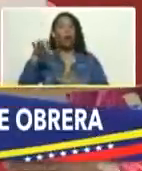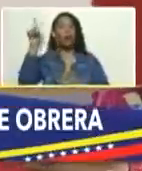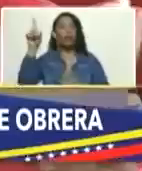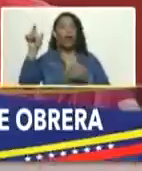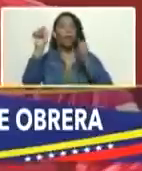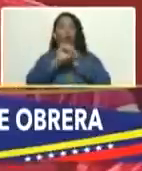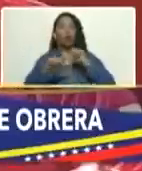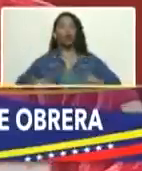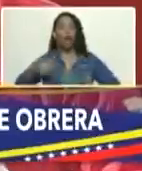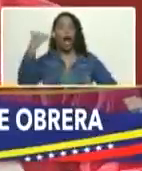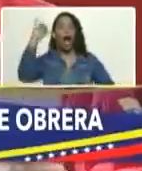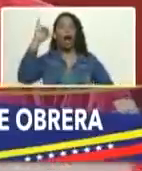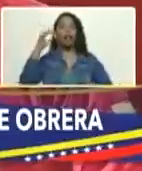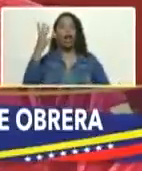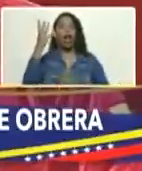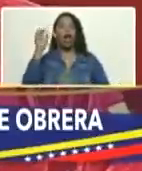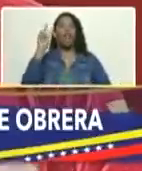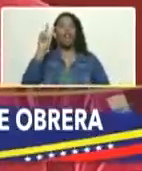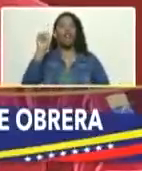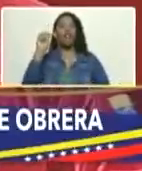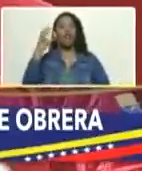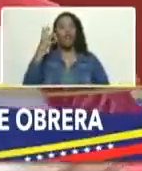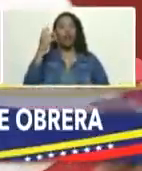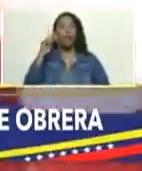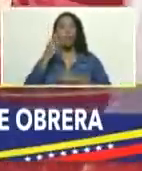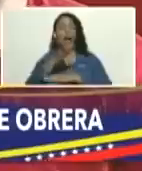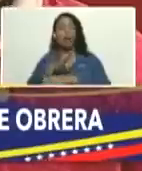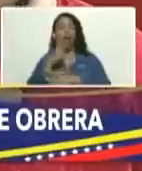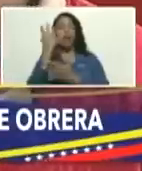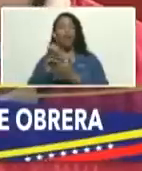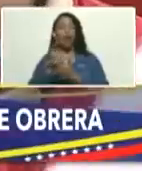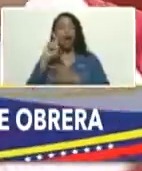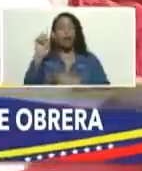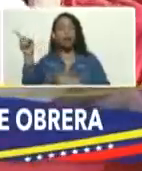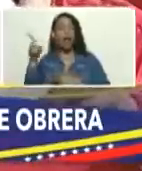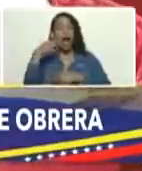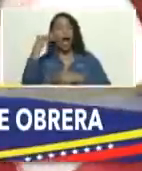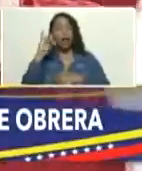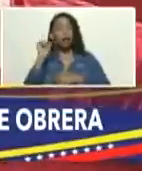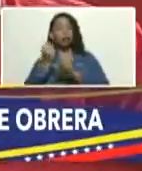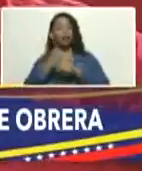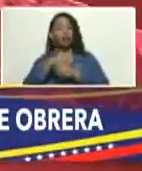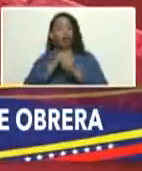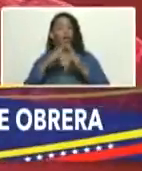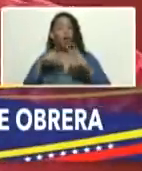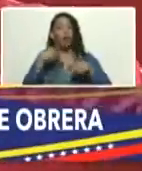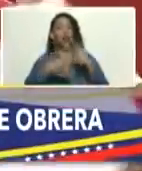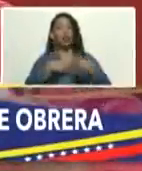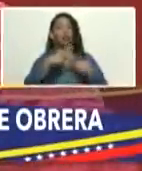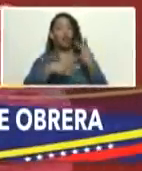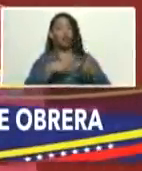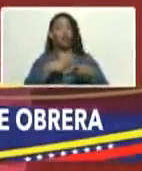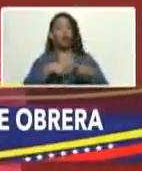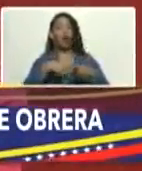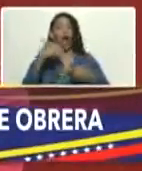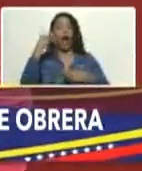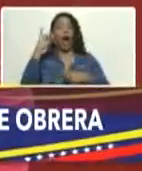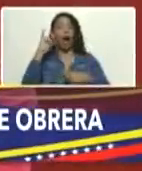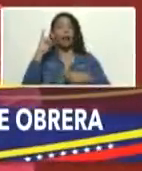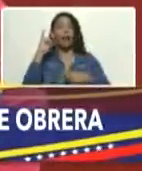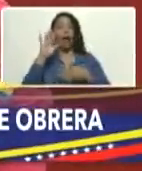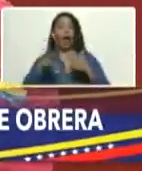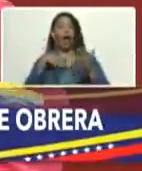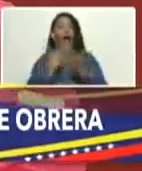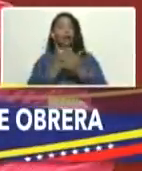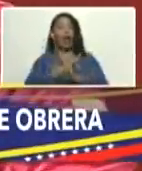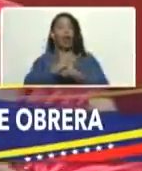una aplicación por teléfono, donde desde la molienda, por todo el proceso productivo, presidente, hasta la